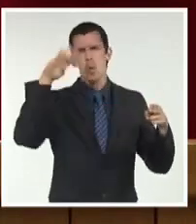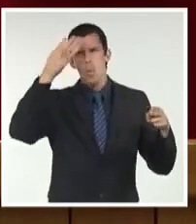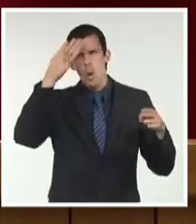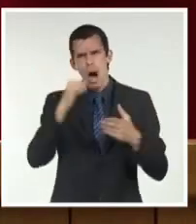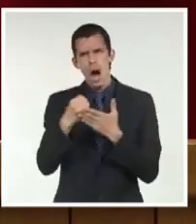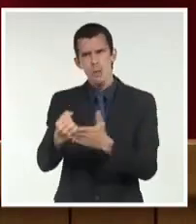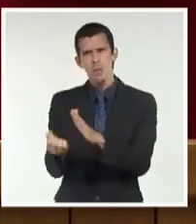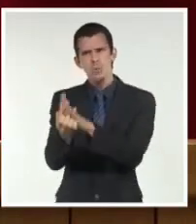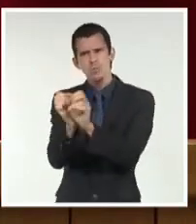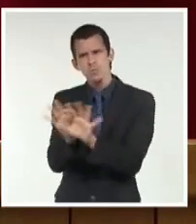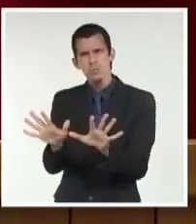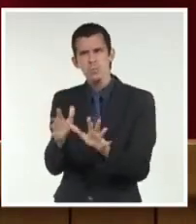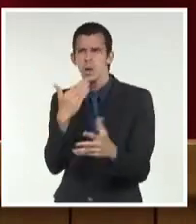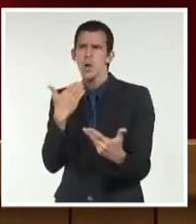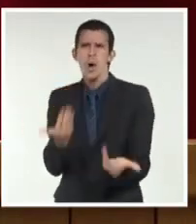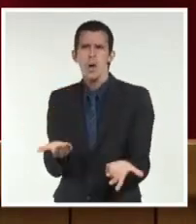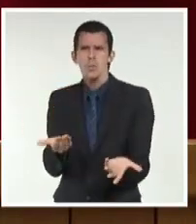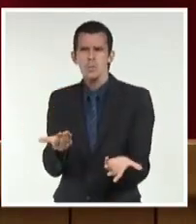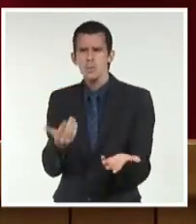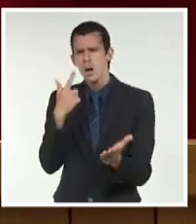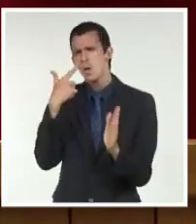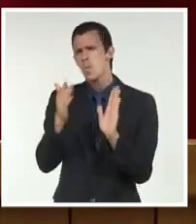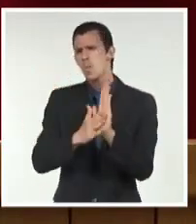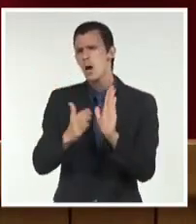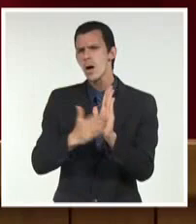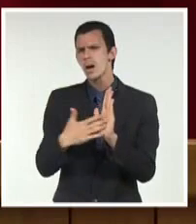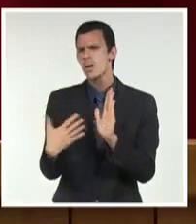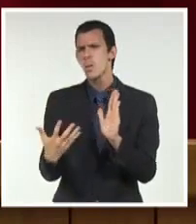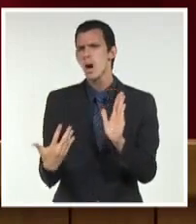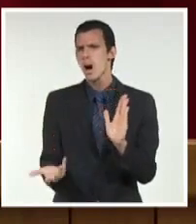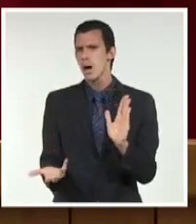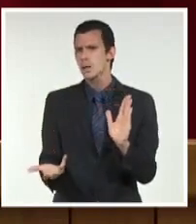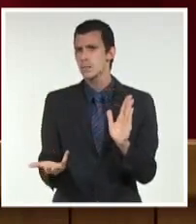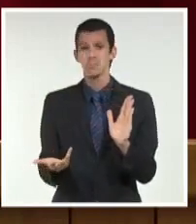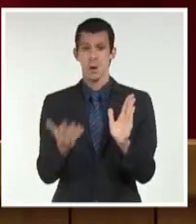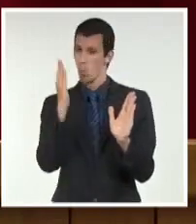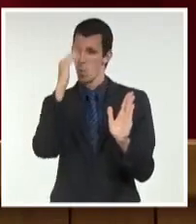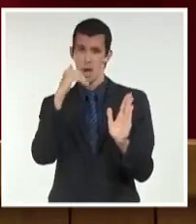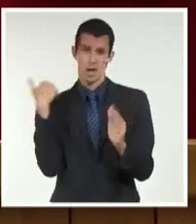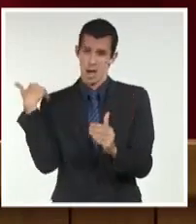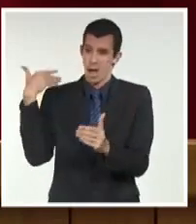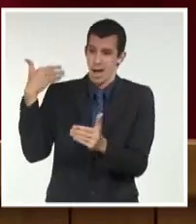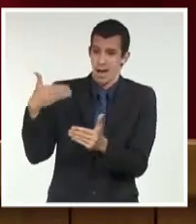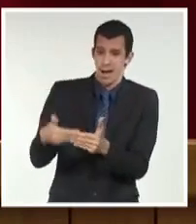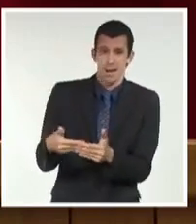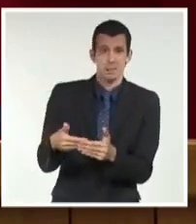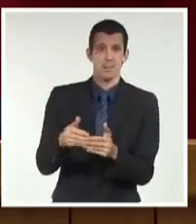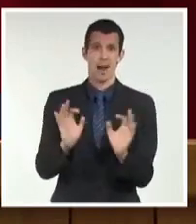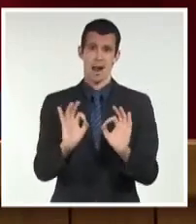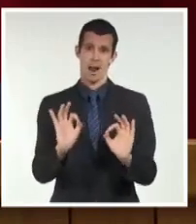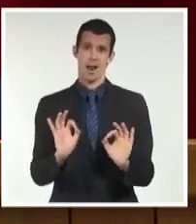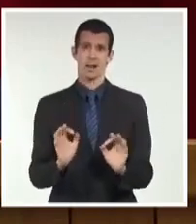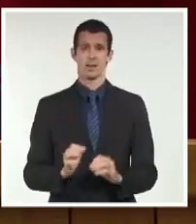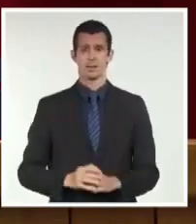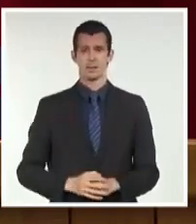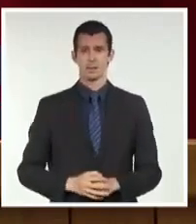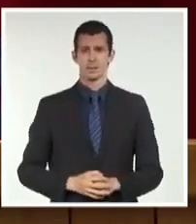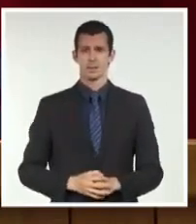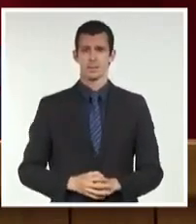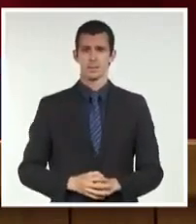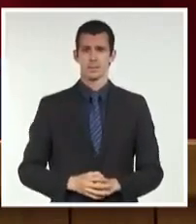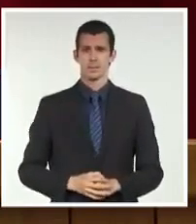ha podido presentar una evidencia creíble que ampare tal calumnia. Las consecuencias de tal